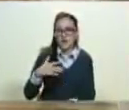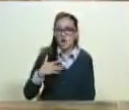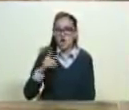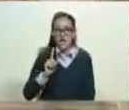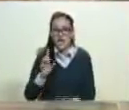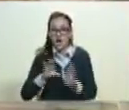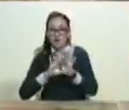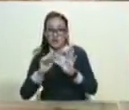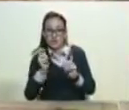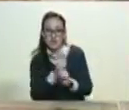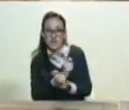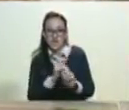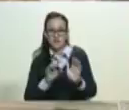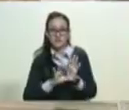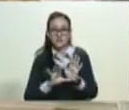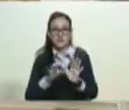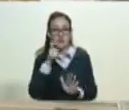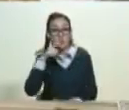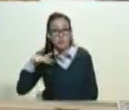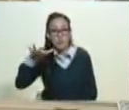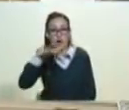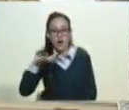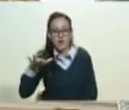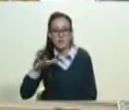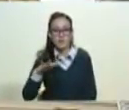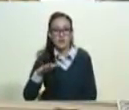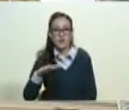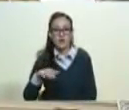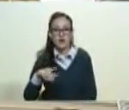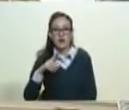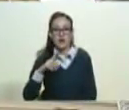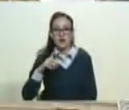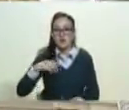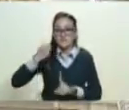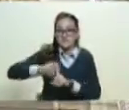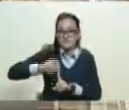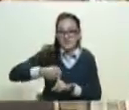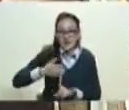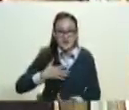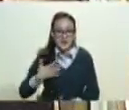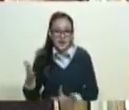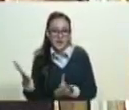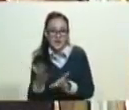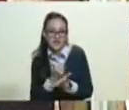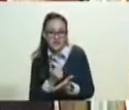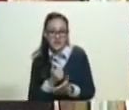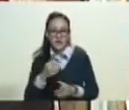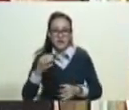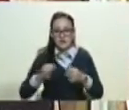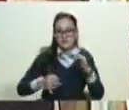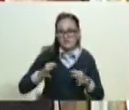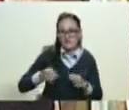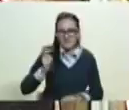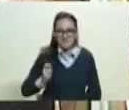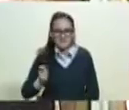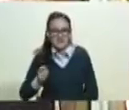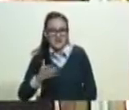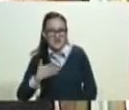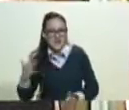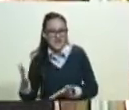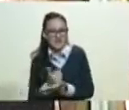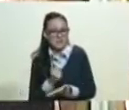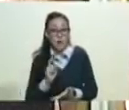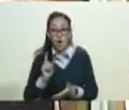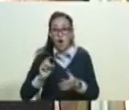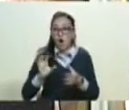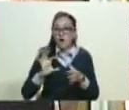poder constituyente originario fraguó tretas jurídicas fraudulentas para que no